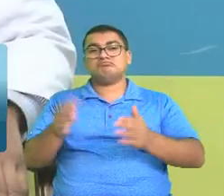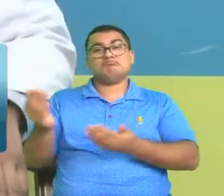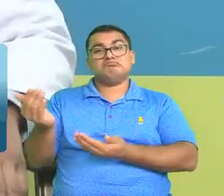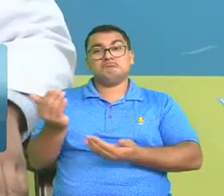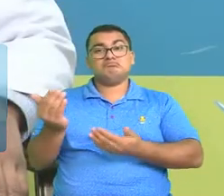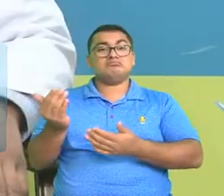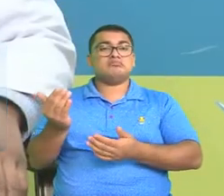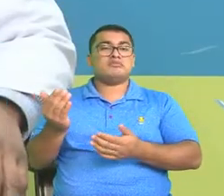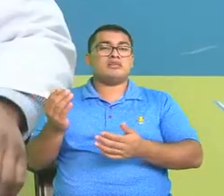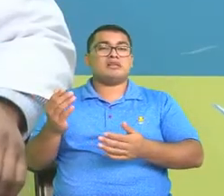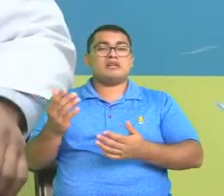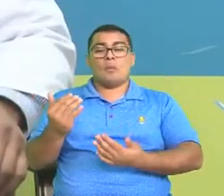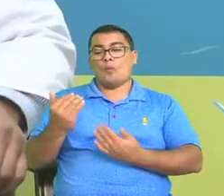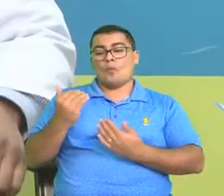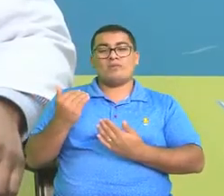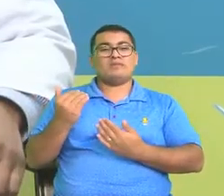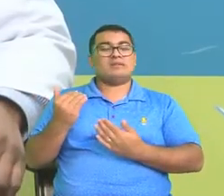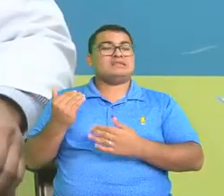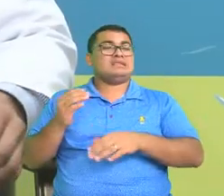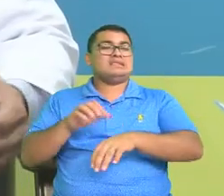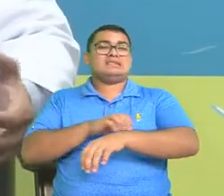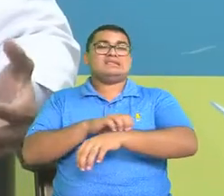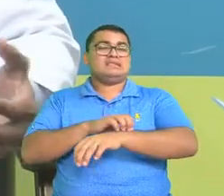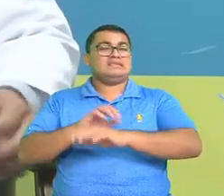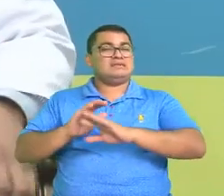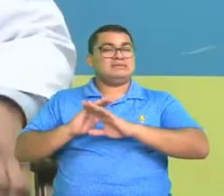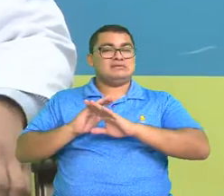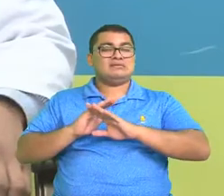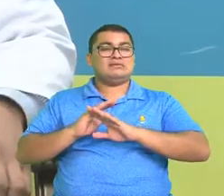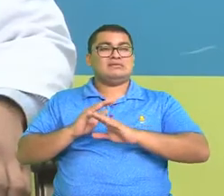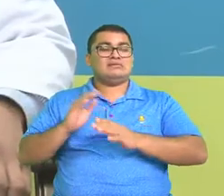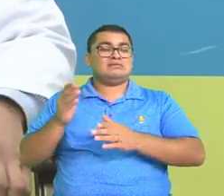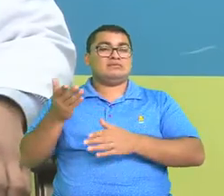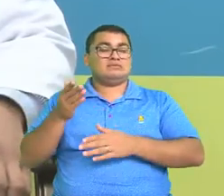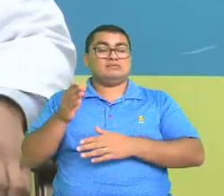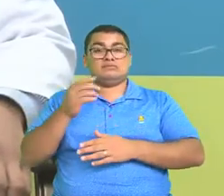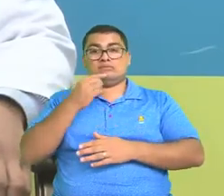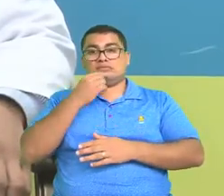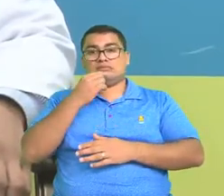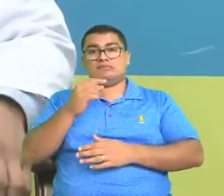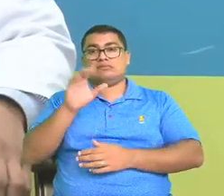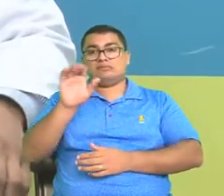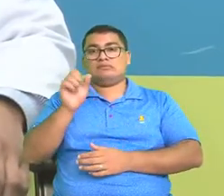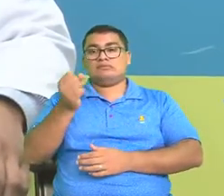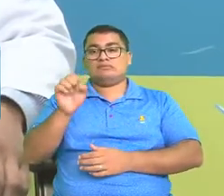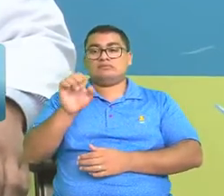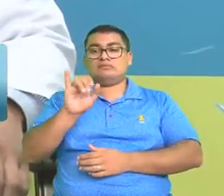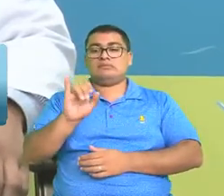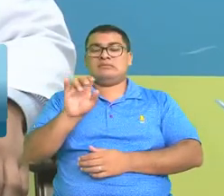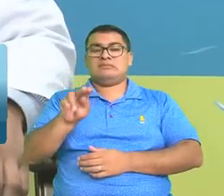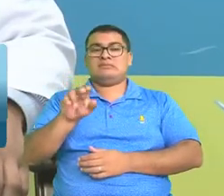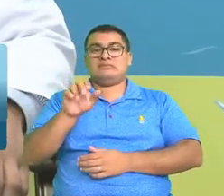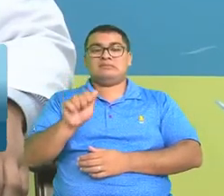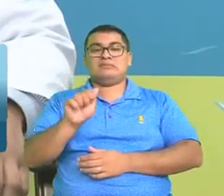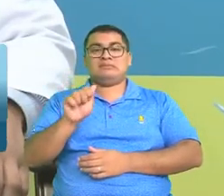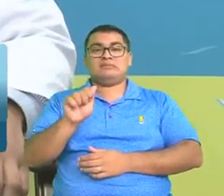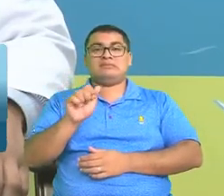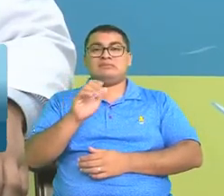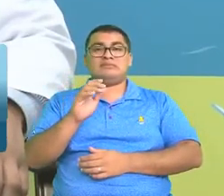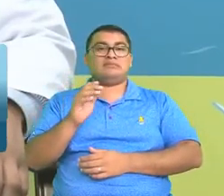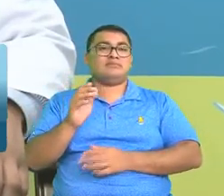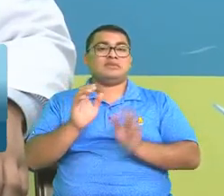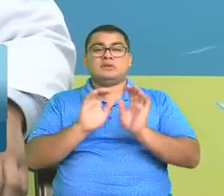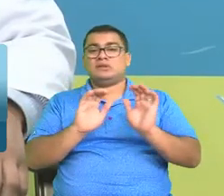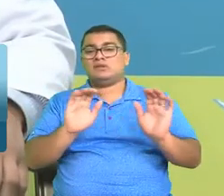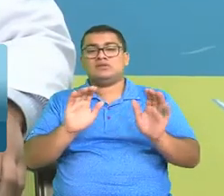tienen alergia a la proteína de la leche de vaca, que es la caseína, una proteína que generalmente todos los recién nacidos tienen